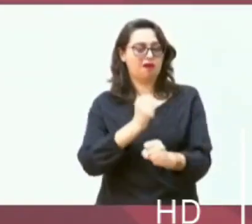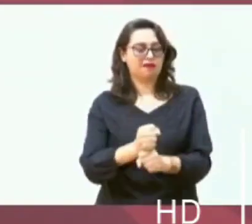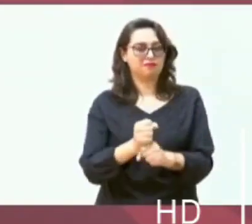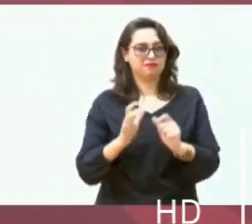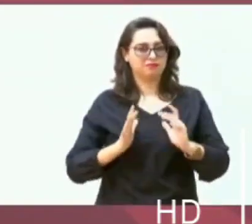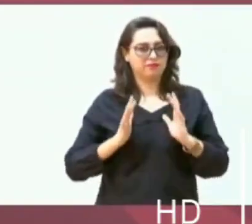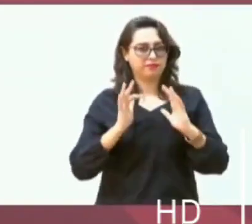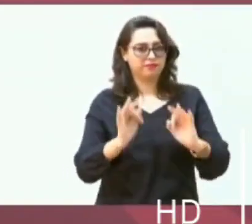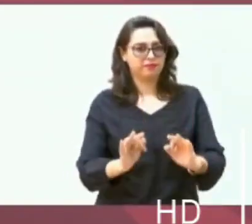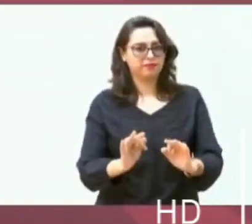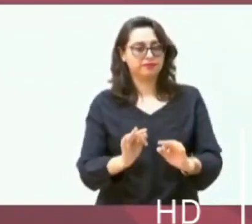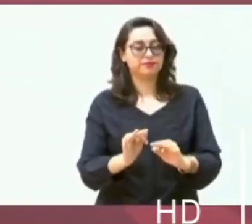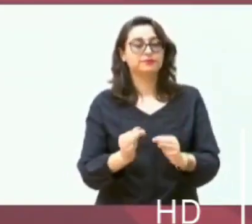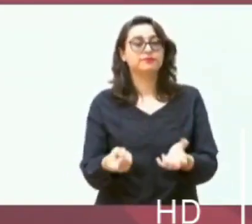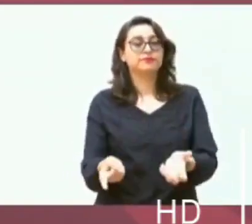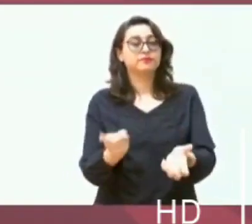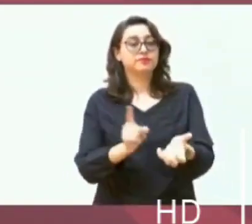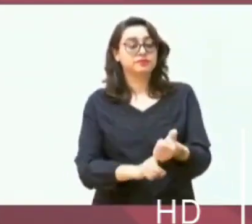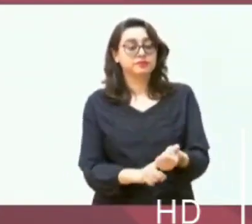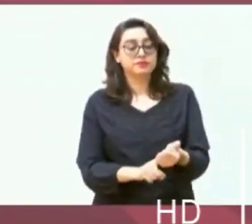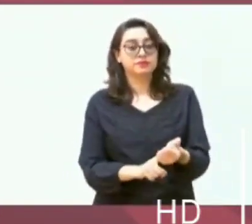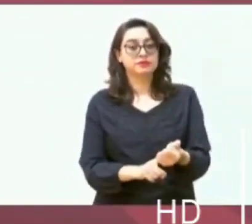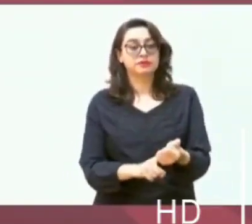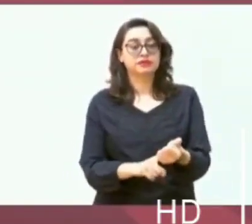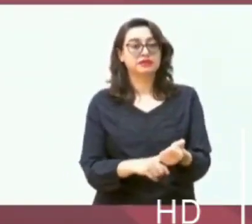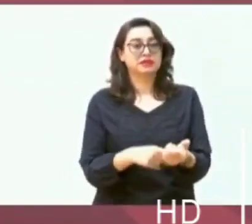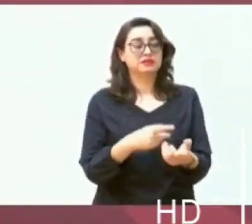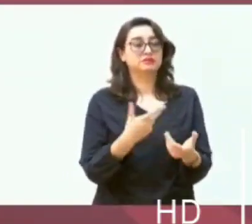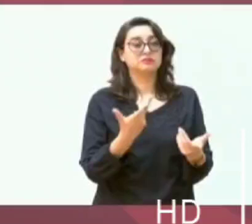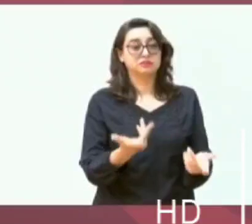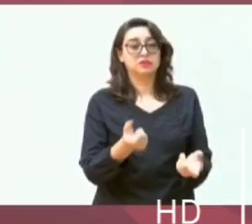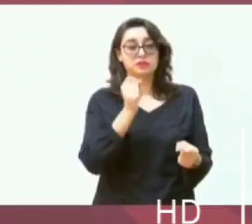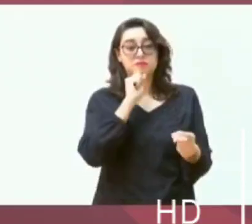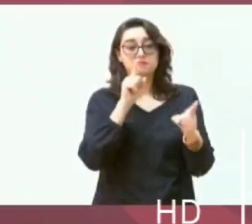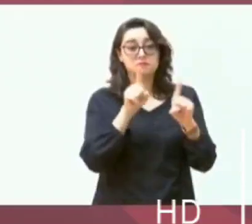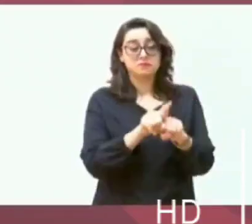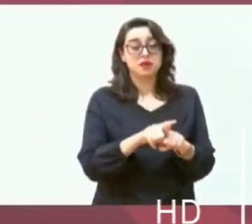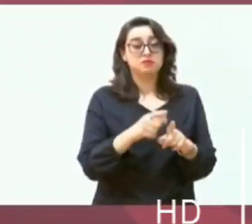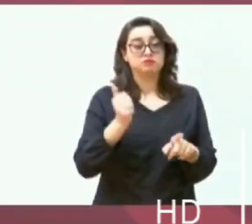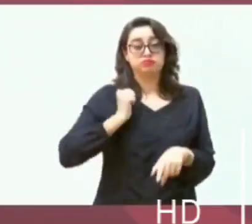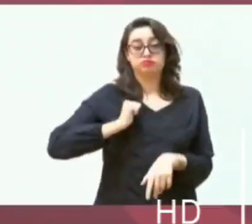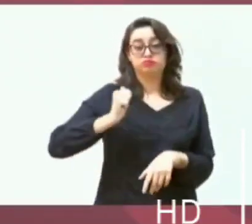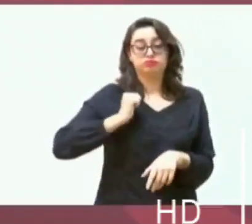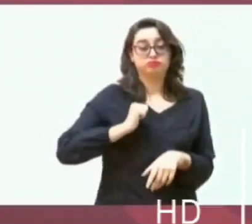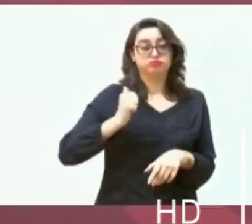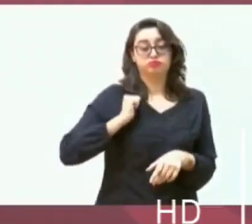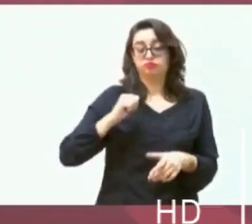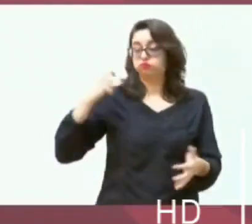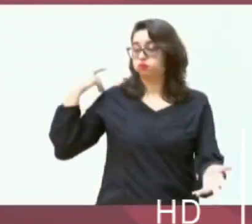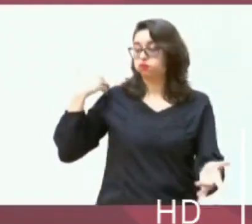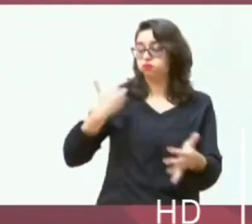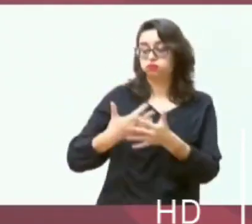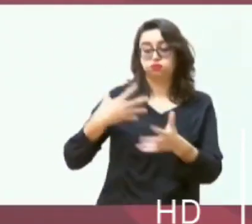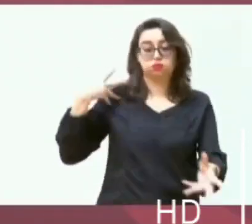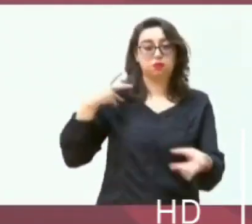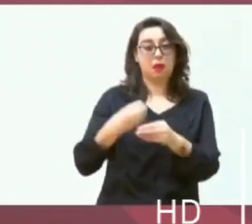conformada y posee una de las hemerotecas más importantes del